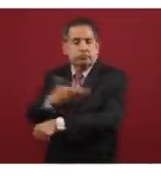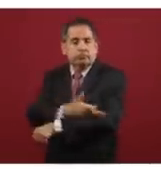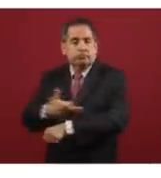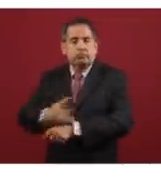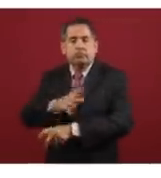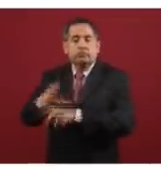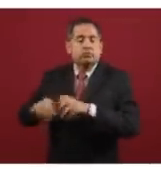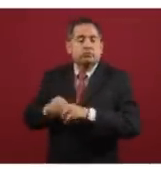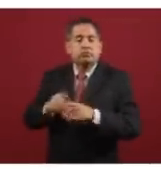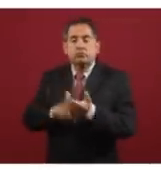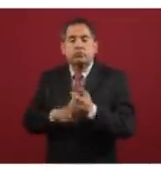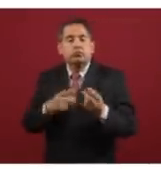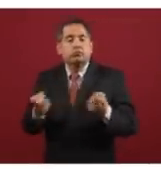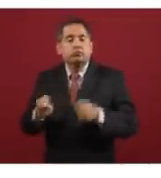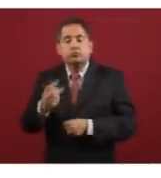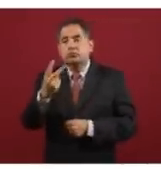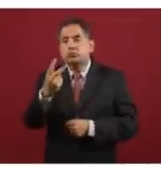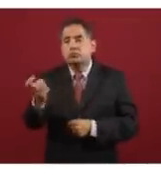familiares